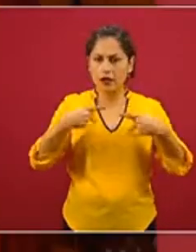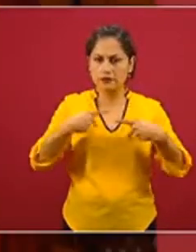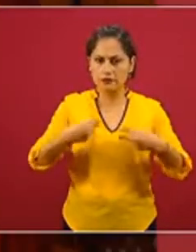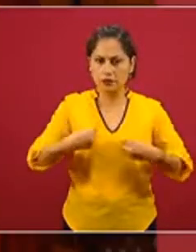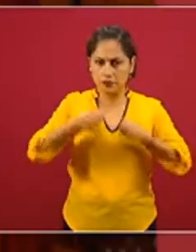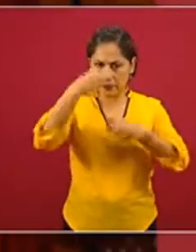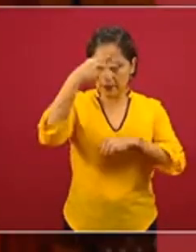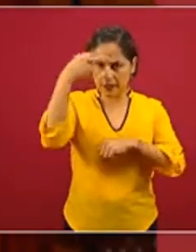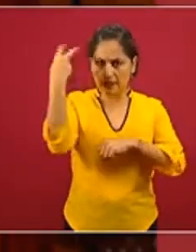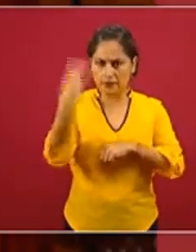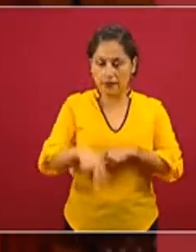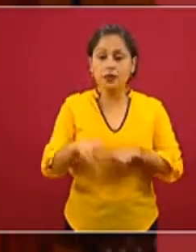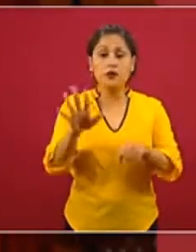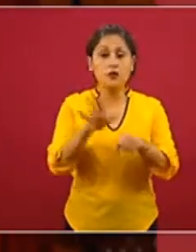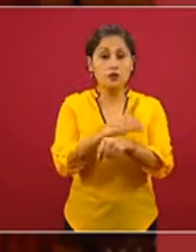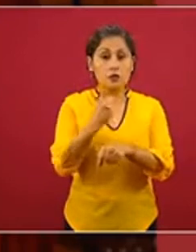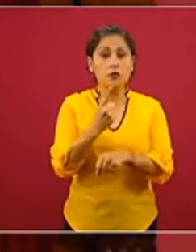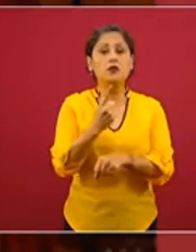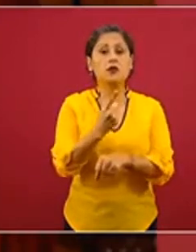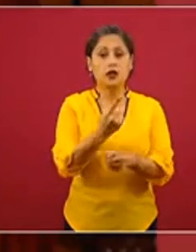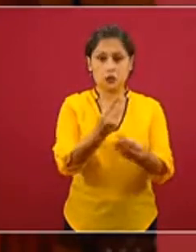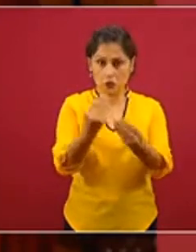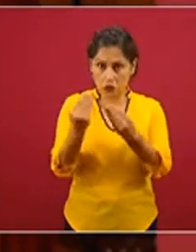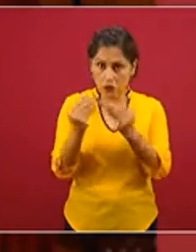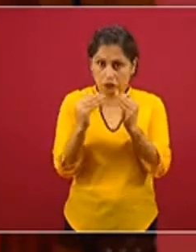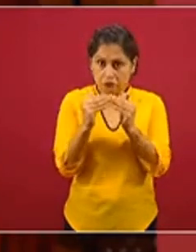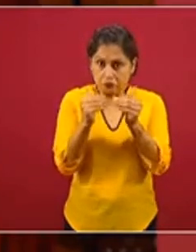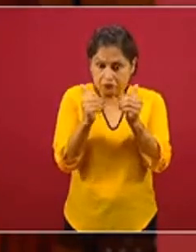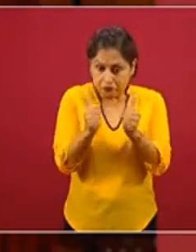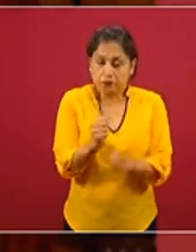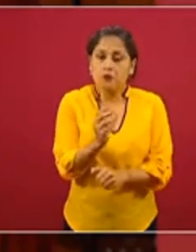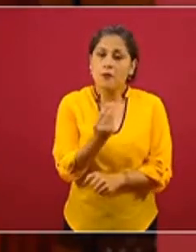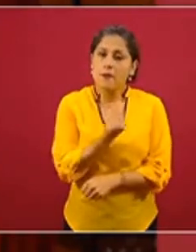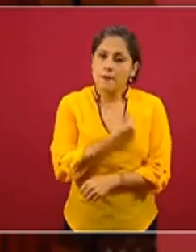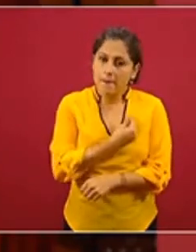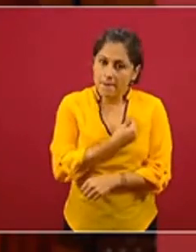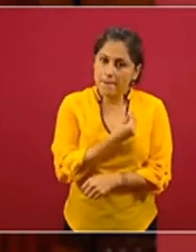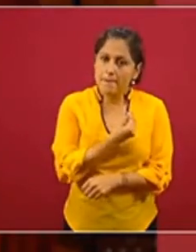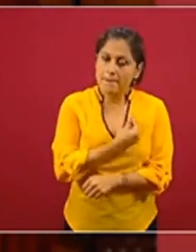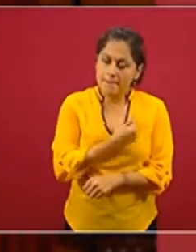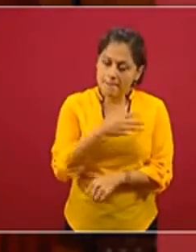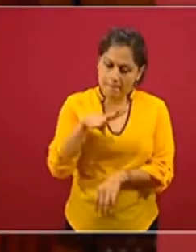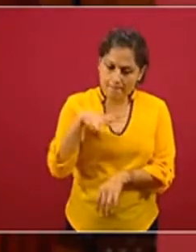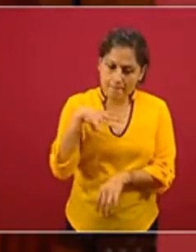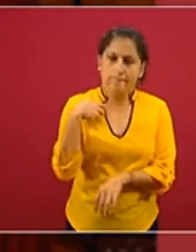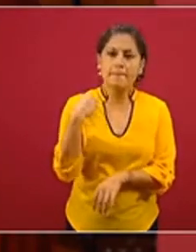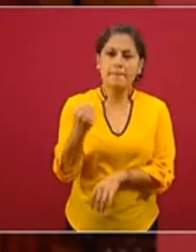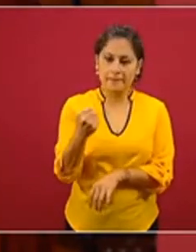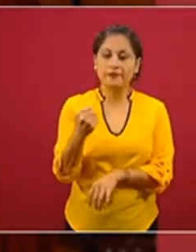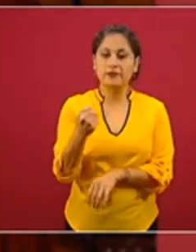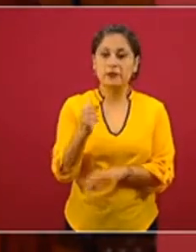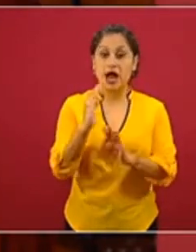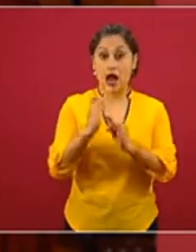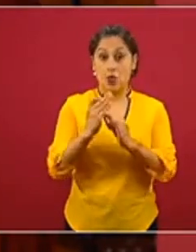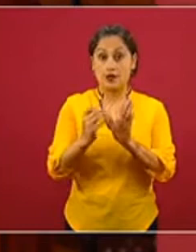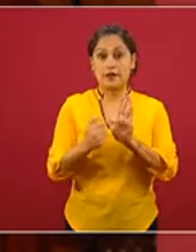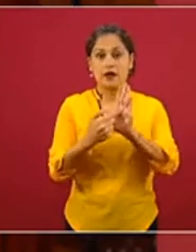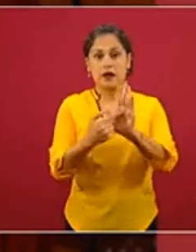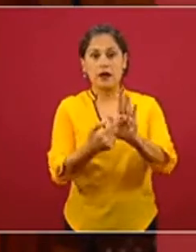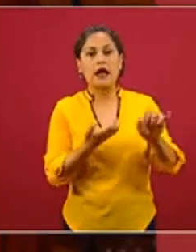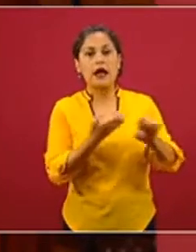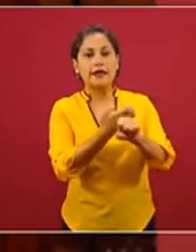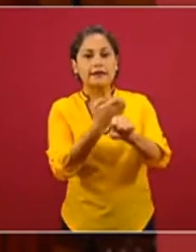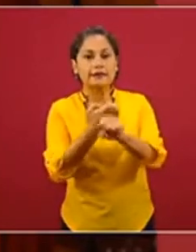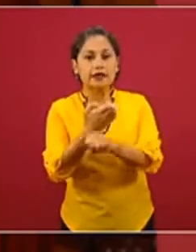de quedarse en casa. Ahorita vamos a ver qué tanto se ha hecho estado por estado y también de acuerdo a